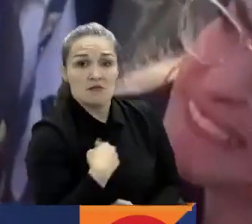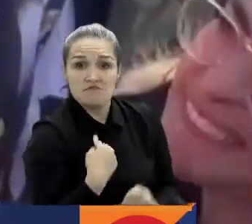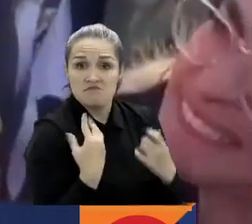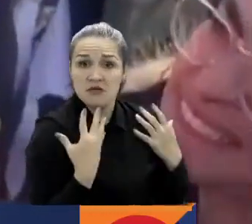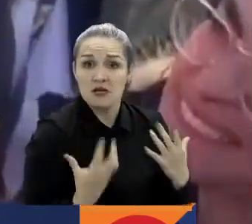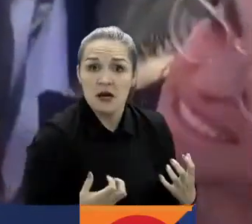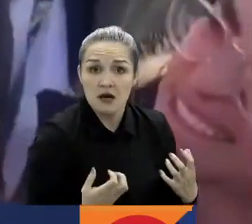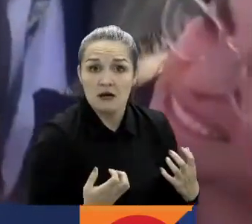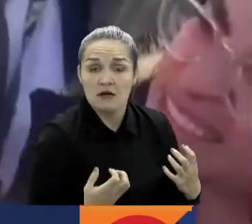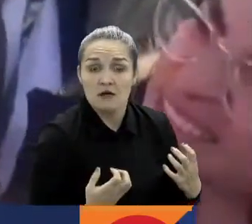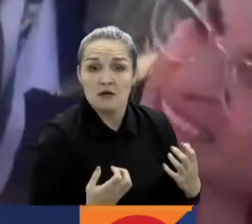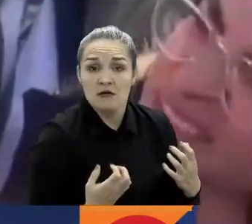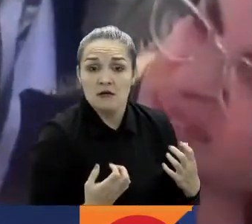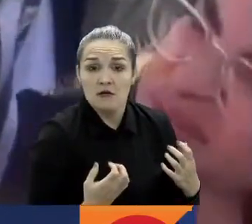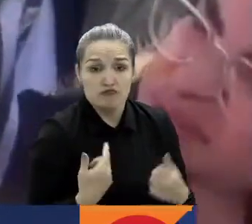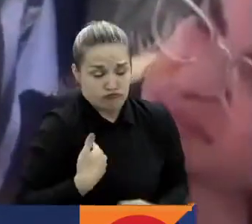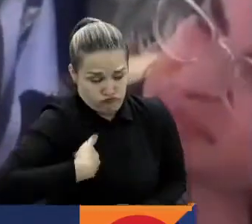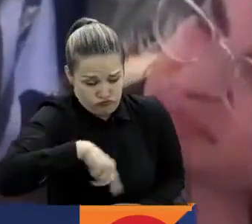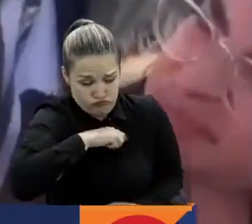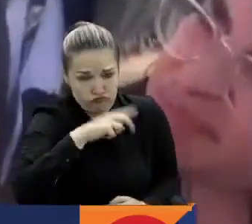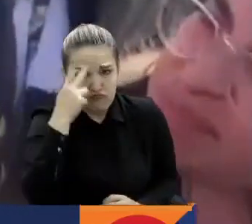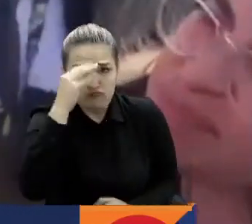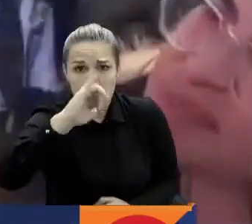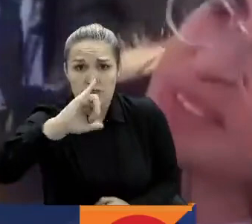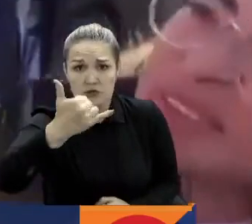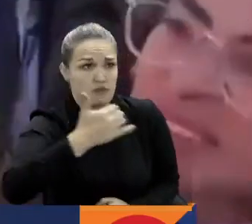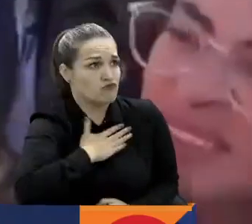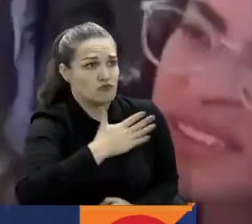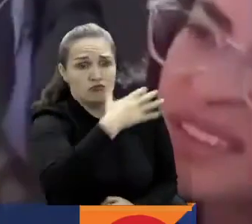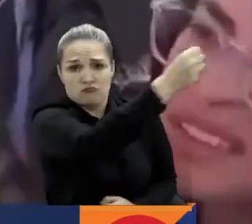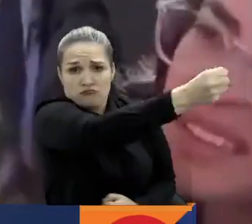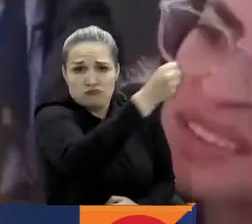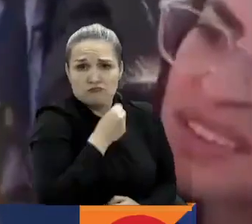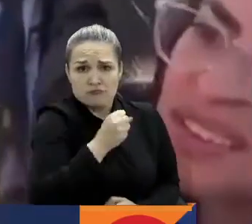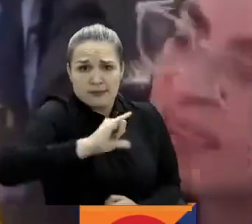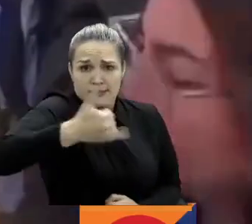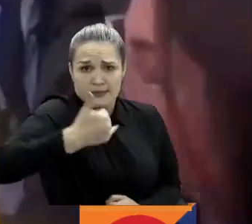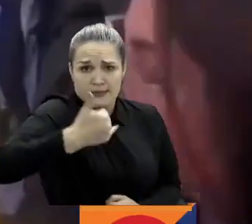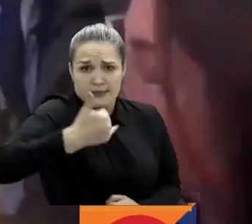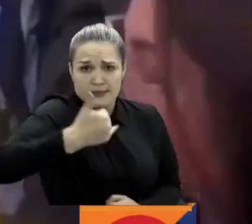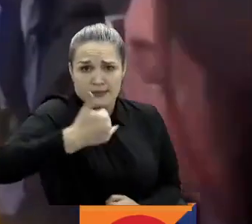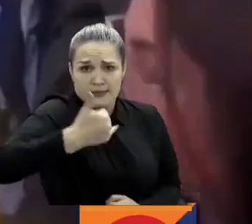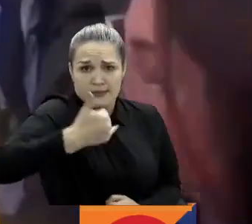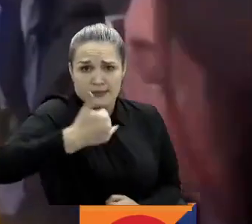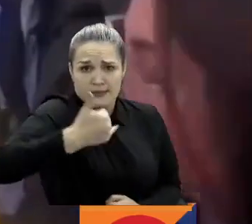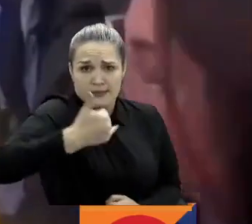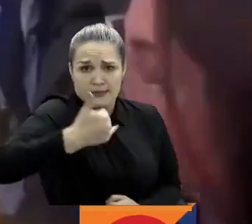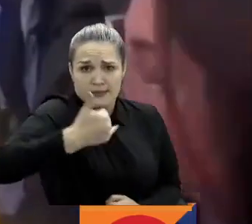Indudablemente, estamos dispuestos a solicitar la extradición.